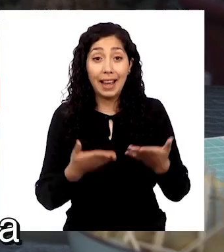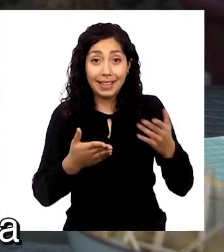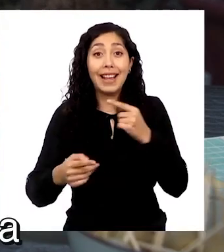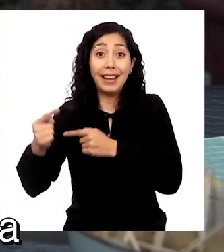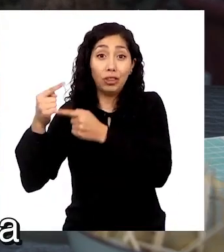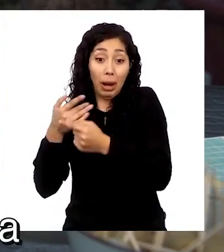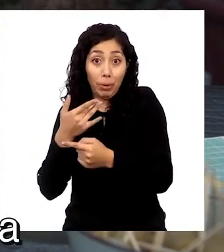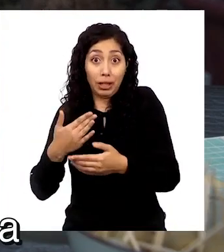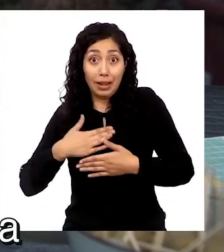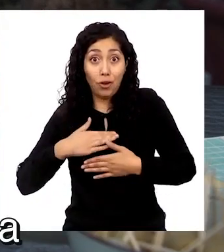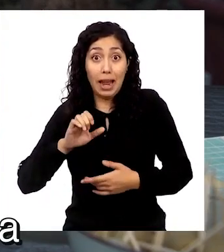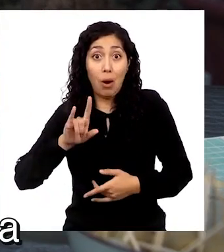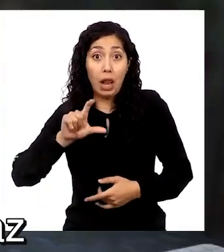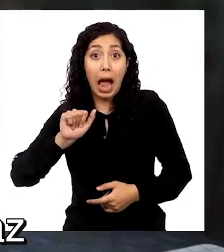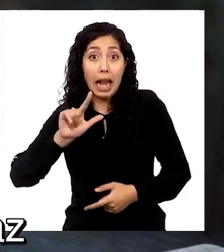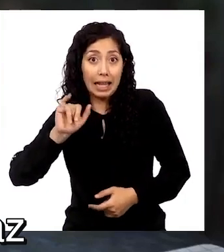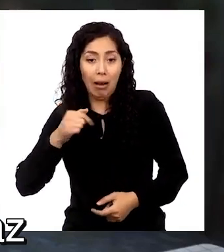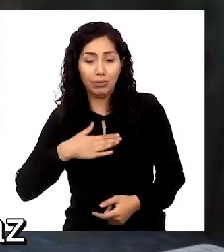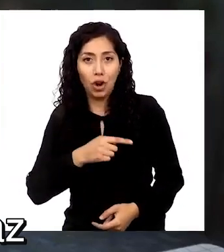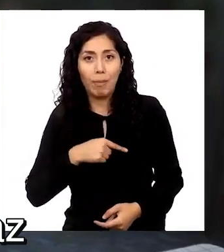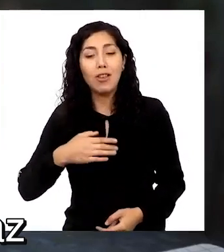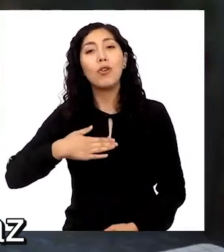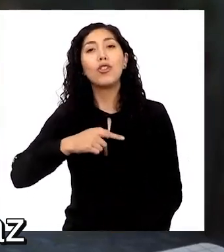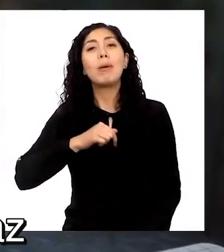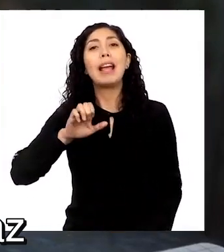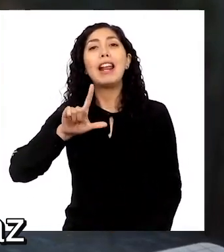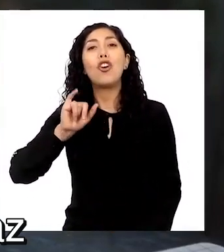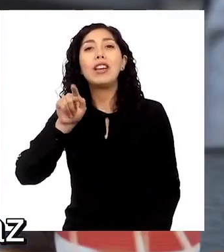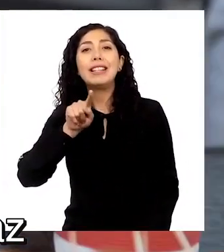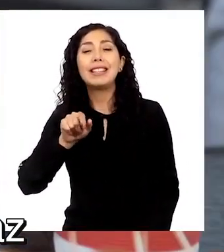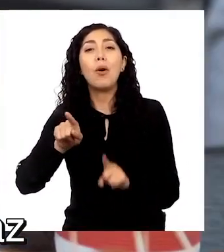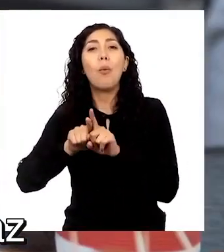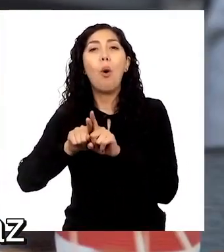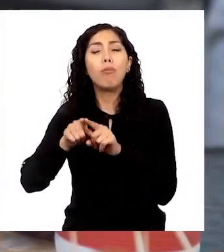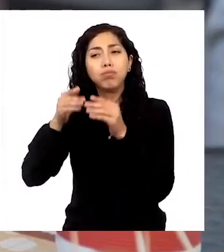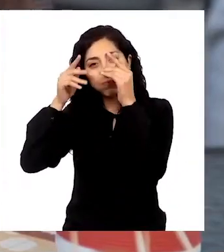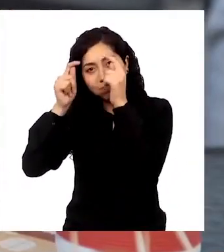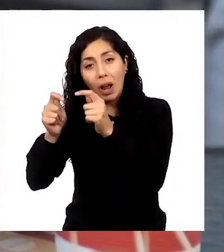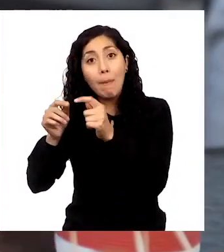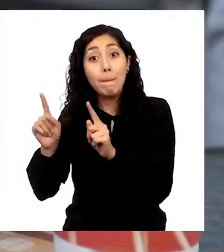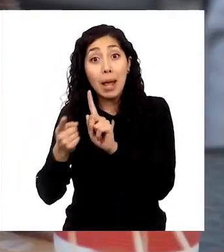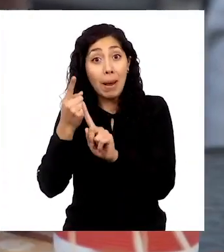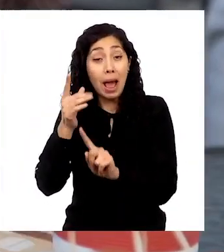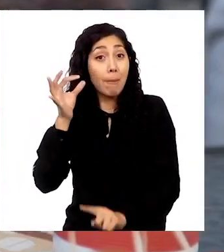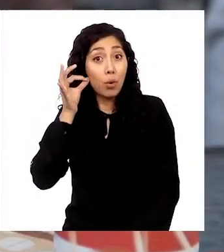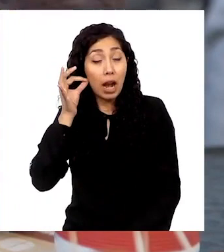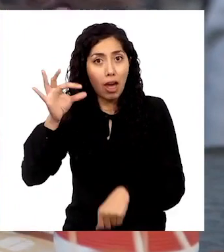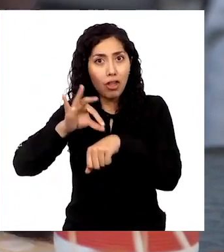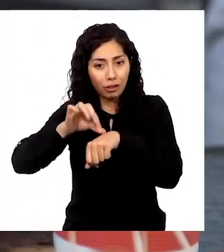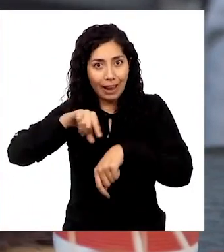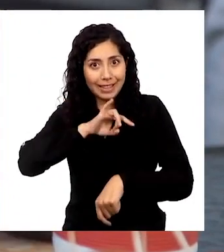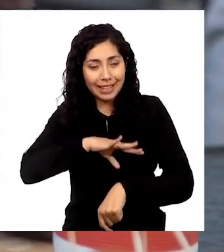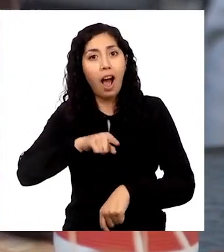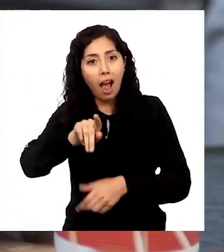Y esa es la historia de por qué me llamo Eulalia. A mí me pusieron Eloísa en honor a Eloísa Díaz. ¡La primera mujer médico en Chile!